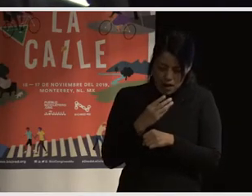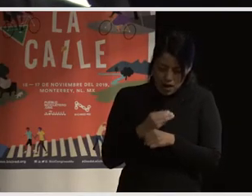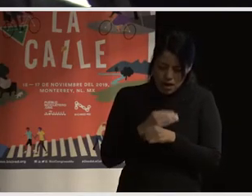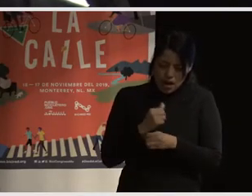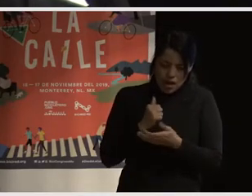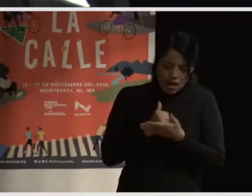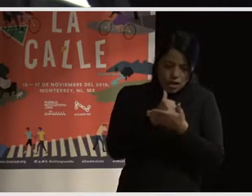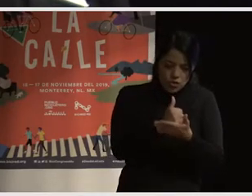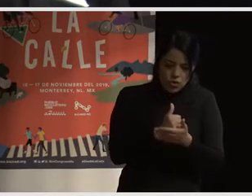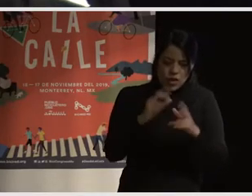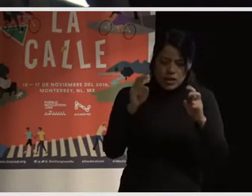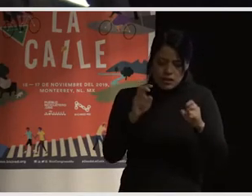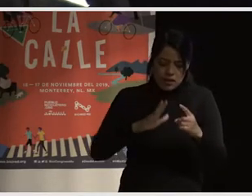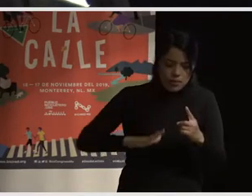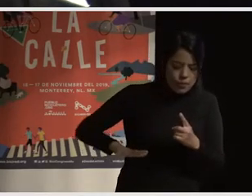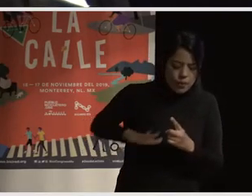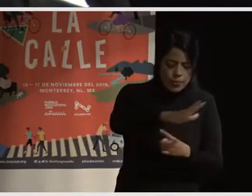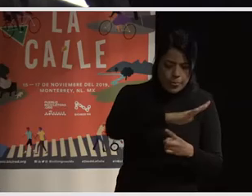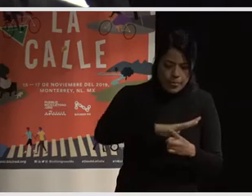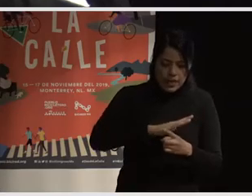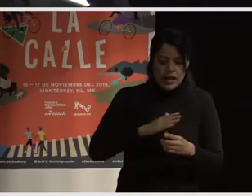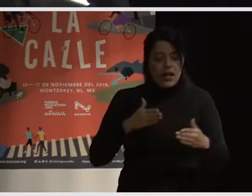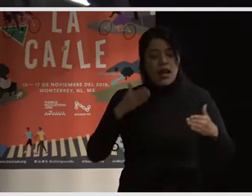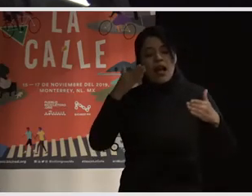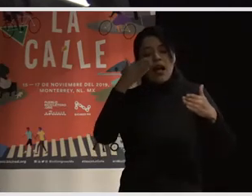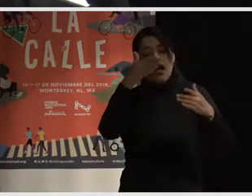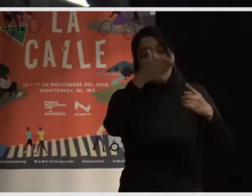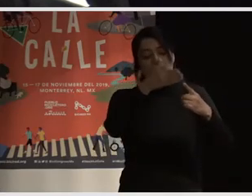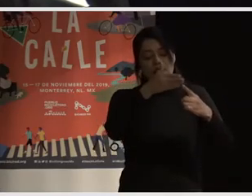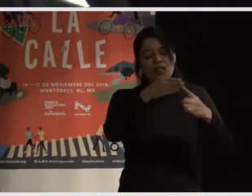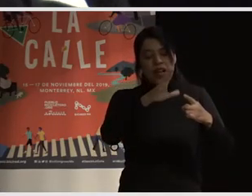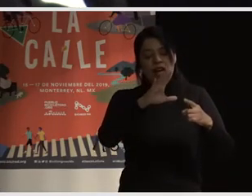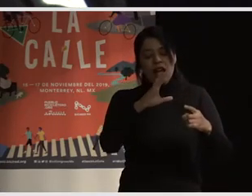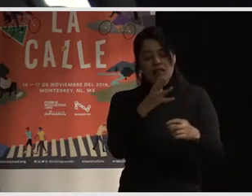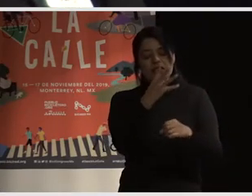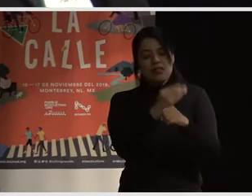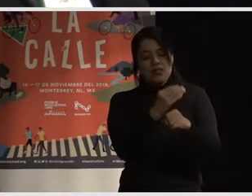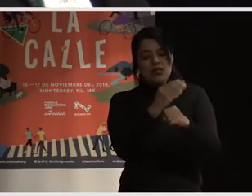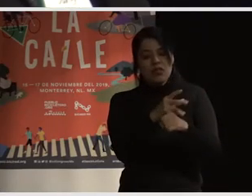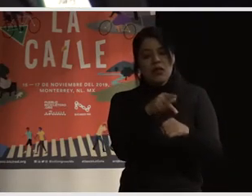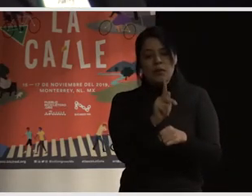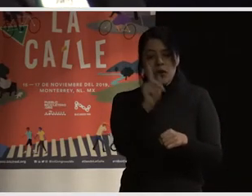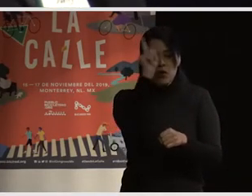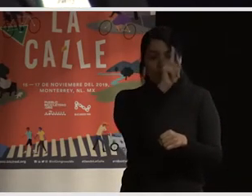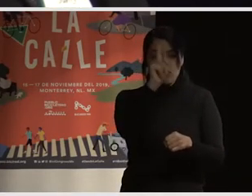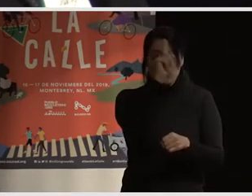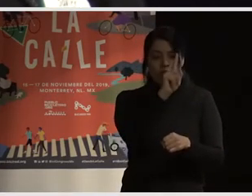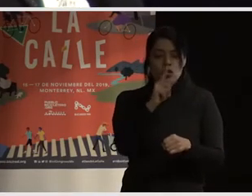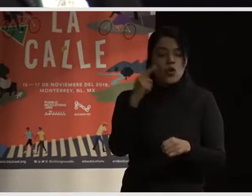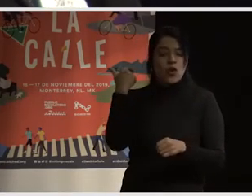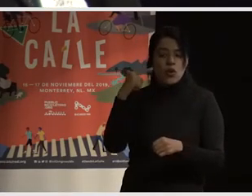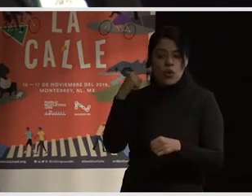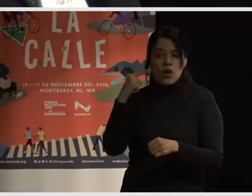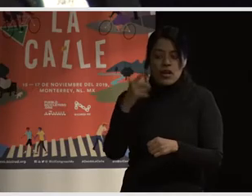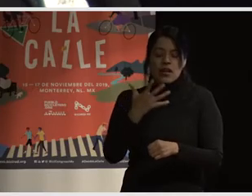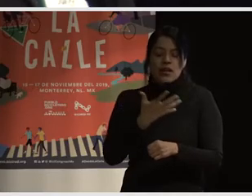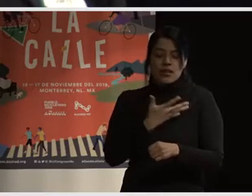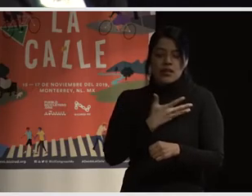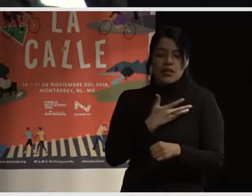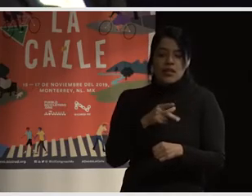luz al final del pasillo hay luz pero sí como recomendación yo creo que es lo que tiene guadalajara y ahora nos preocupamos